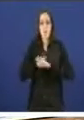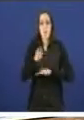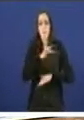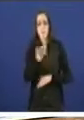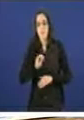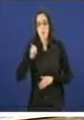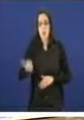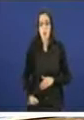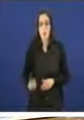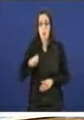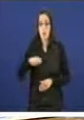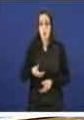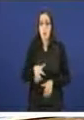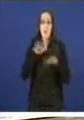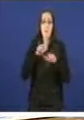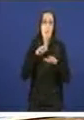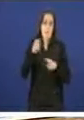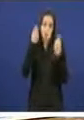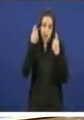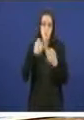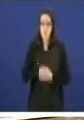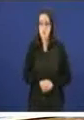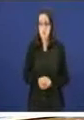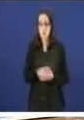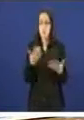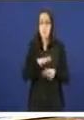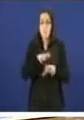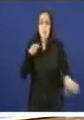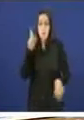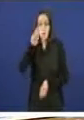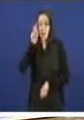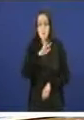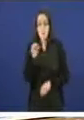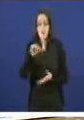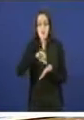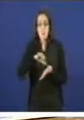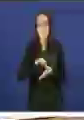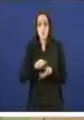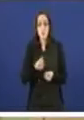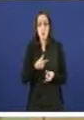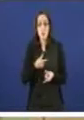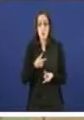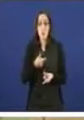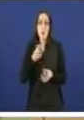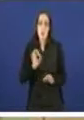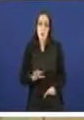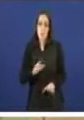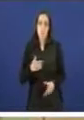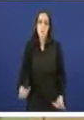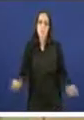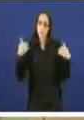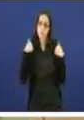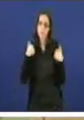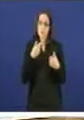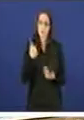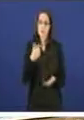da aprendizaxe dos nosos alumnados. O certo é que a maioría dos profesores e dos centros están a aplicar o sentido común e son responsables, o